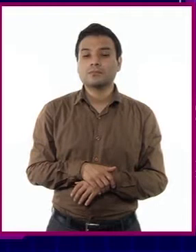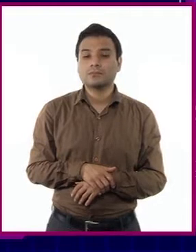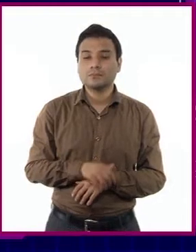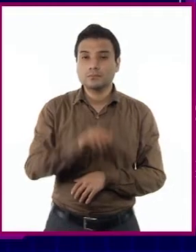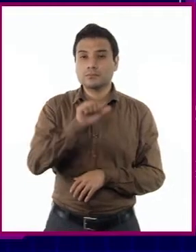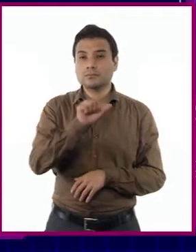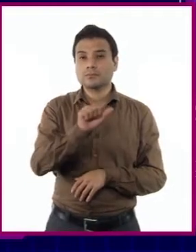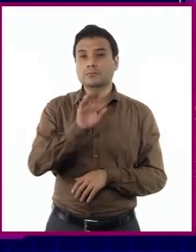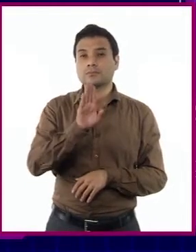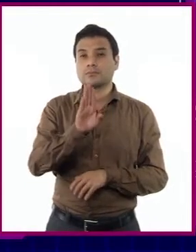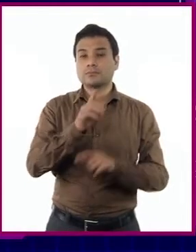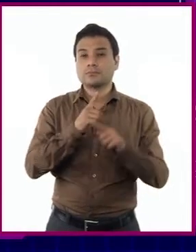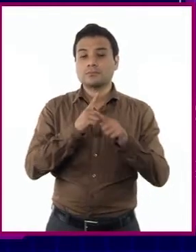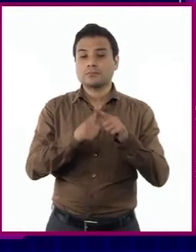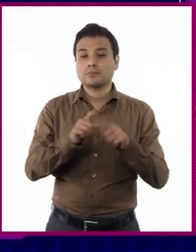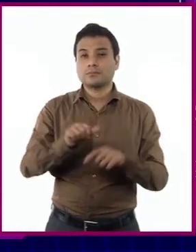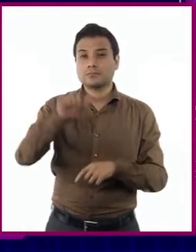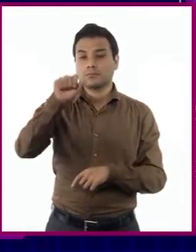hexagonal